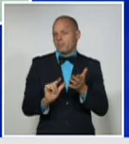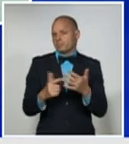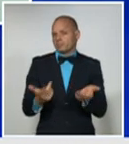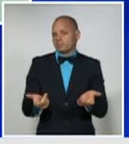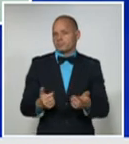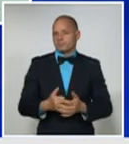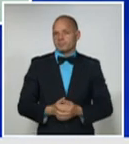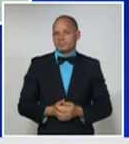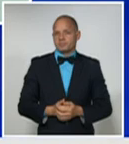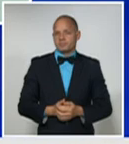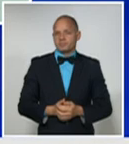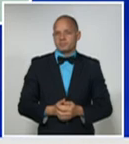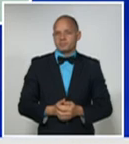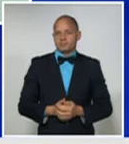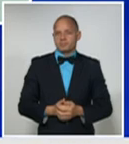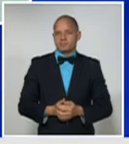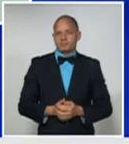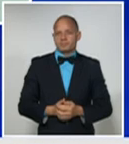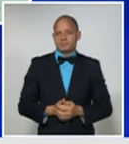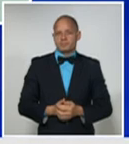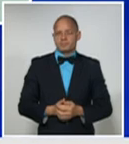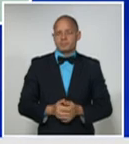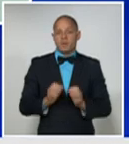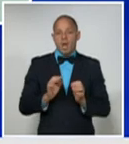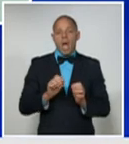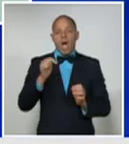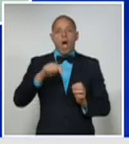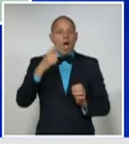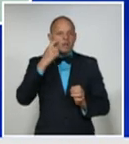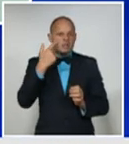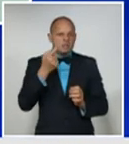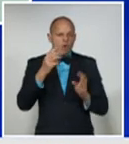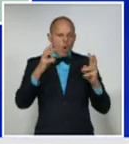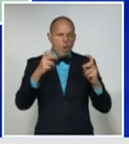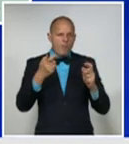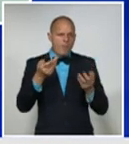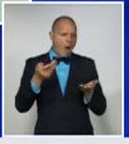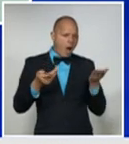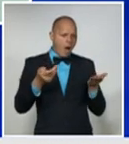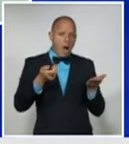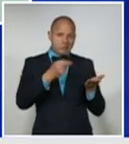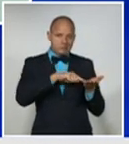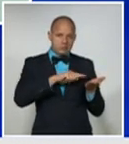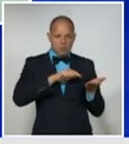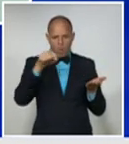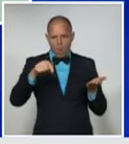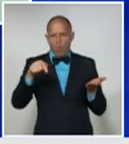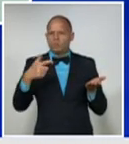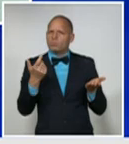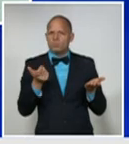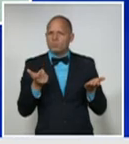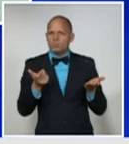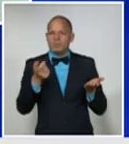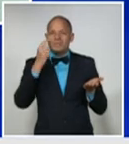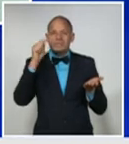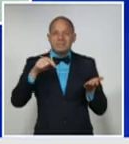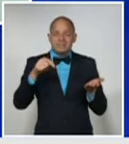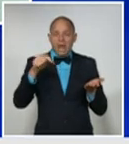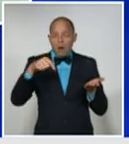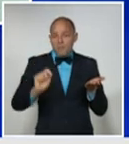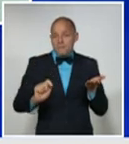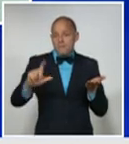esta provincia incrementa en 3 el número de casos en comparación con el día anterior. Estamos hablando